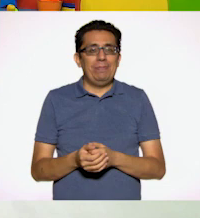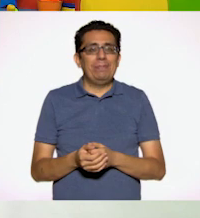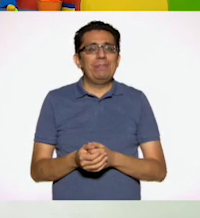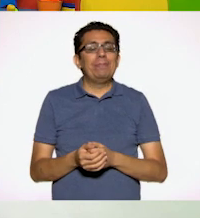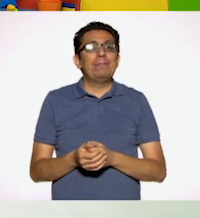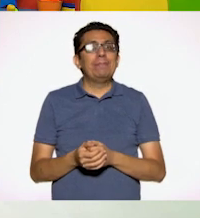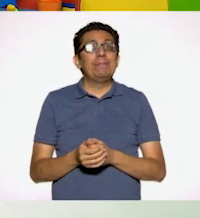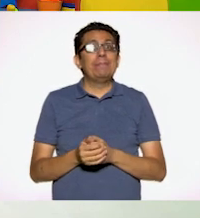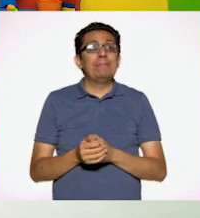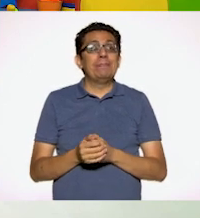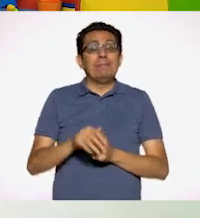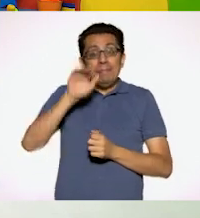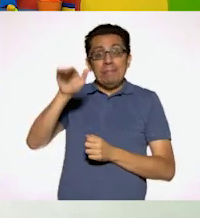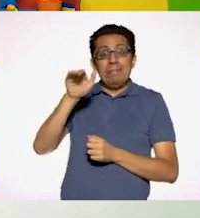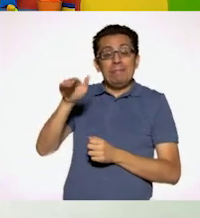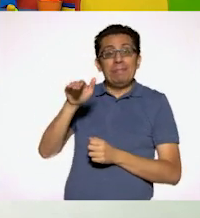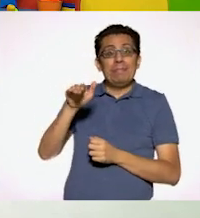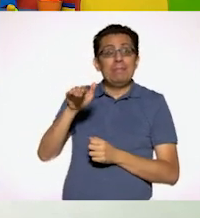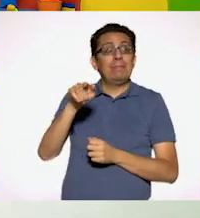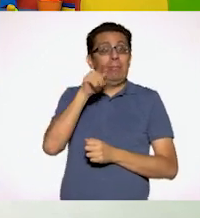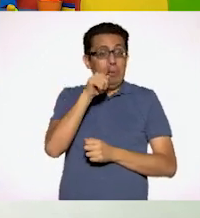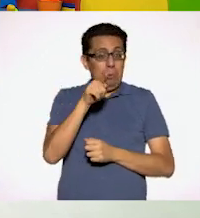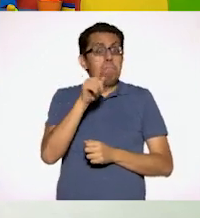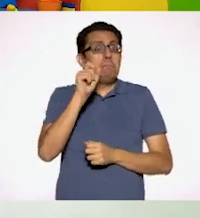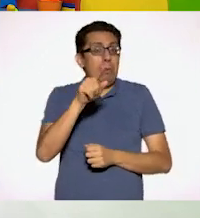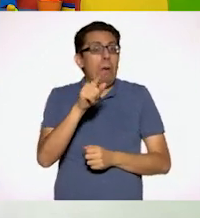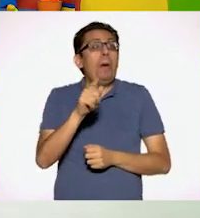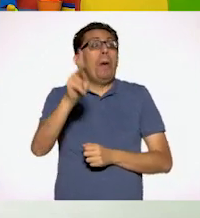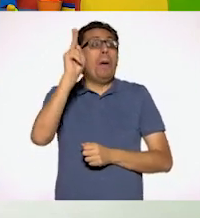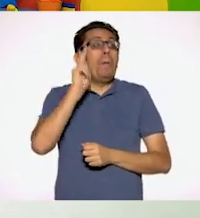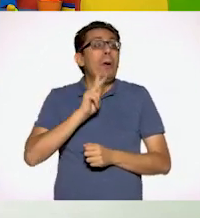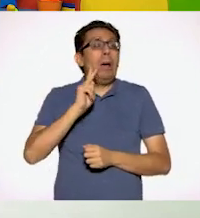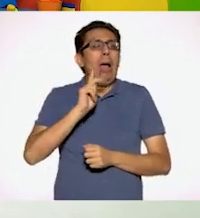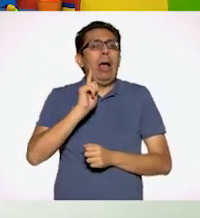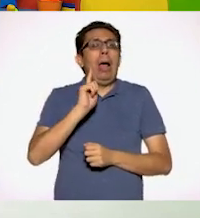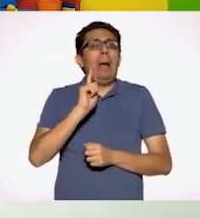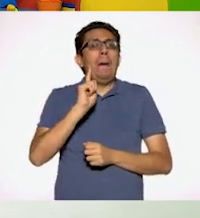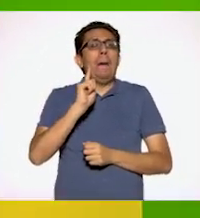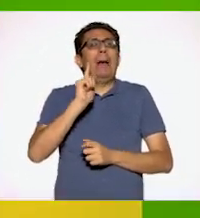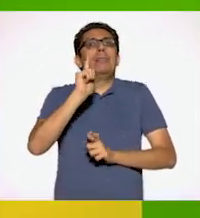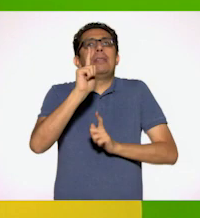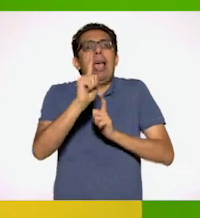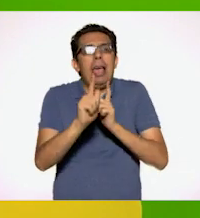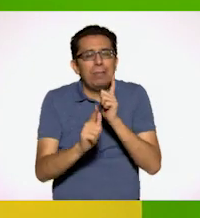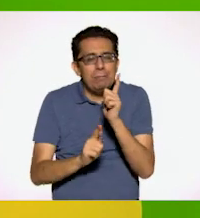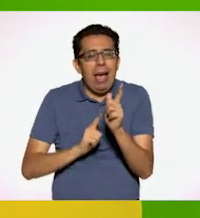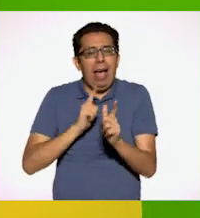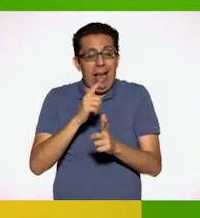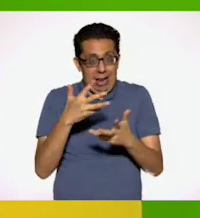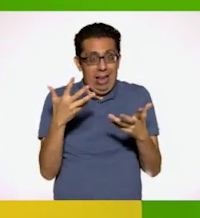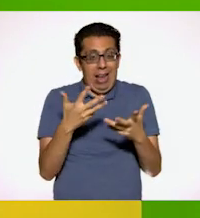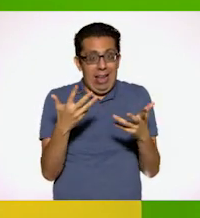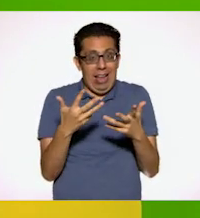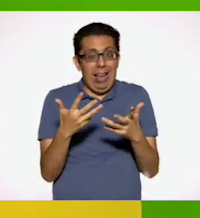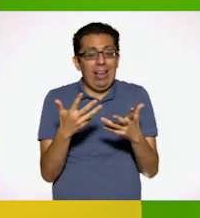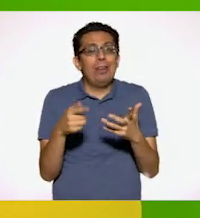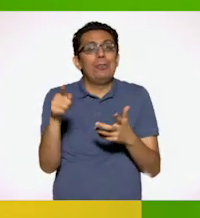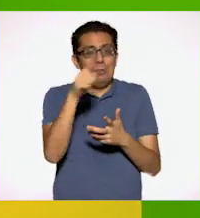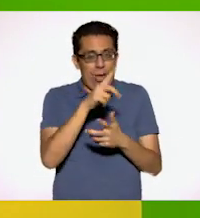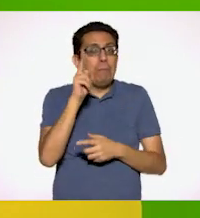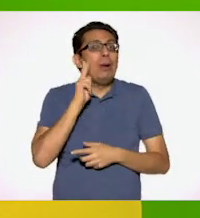Oye, Sohar, ¿y te parece si lo puedes golpear lento? Vamos a intentarlo. Ahí en casa, junto